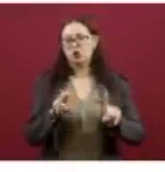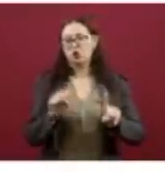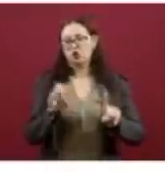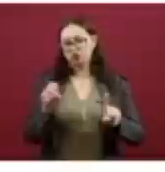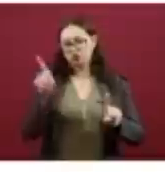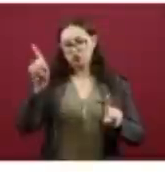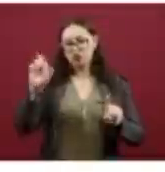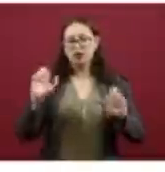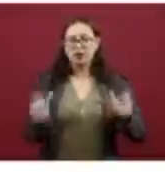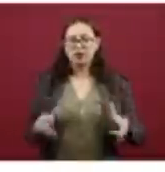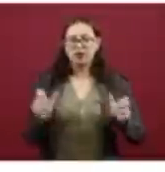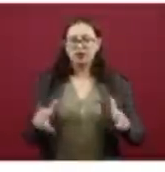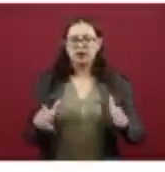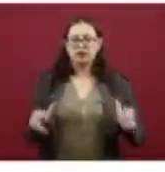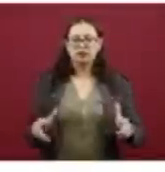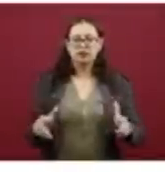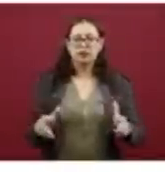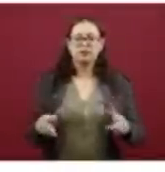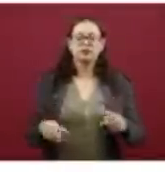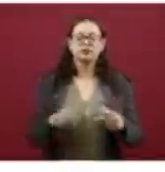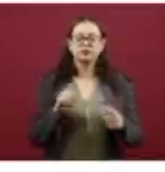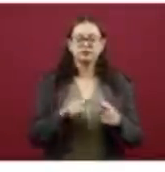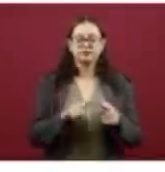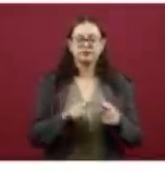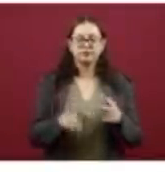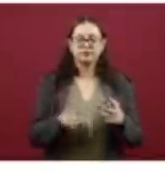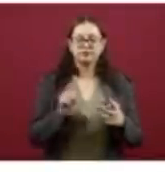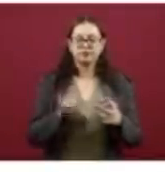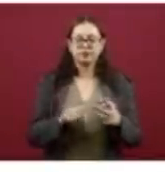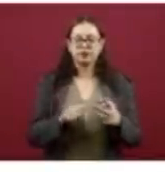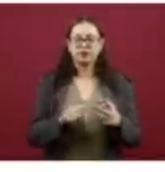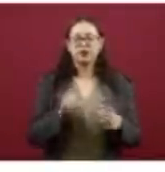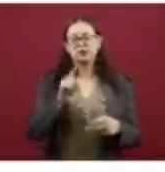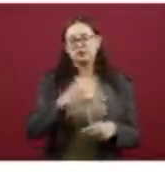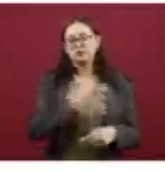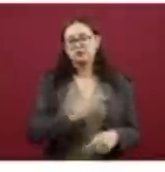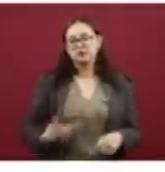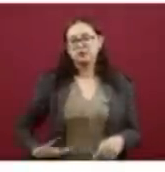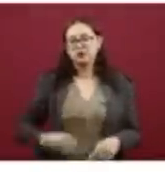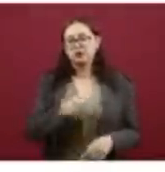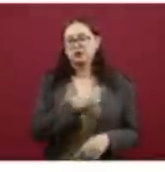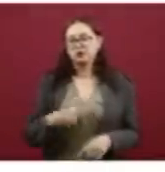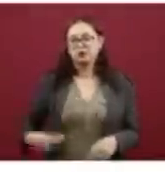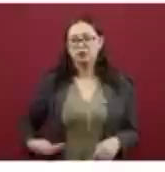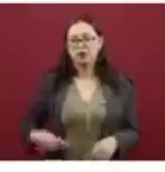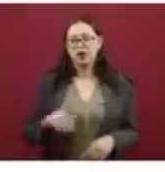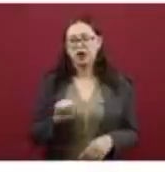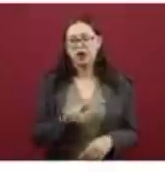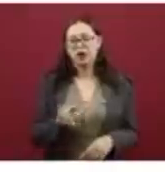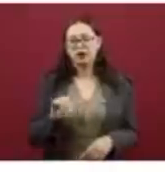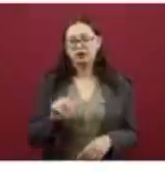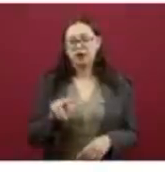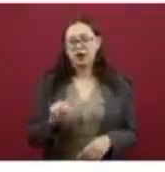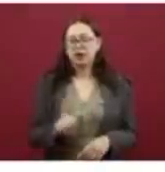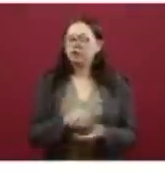Chiapas. Incluso el Congreso local ya promovió el desafuero del presidente municipal de Arriaga. En el caso de Samir